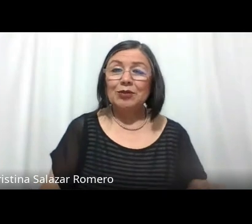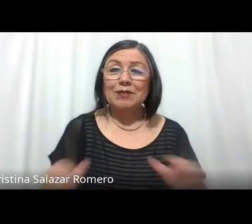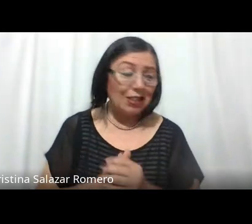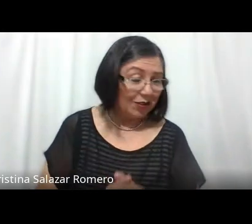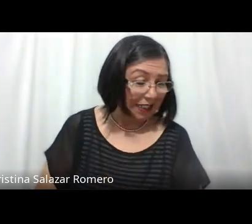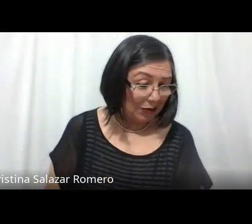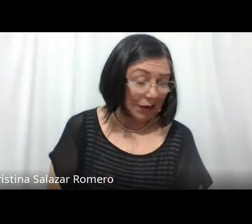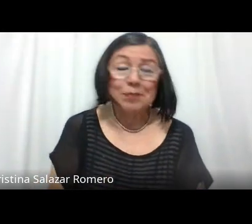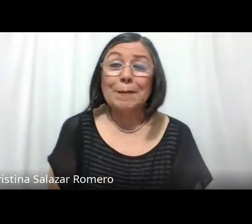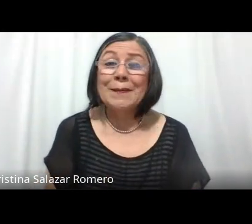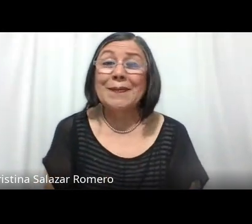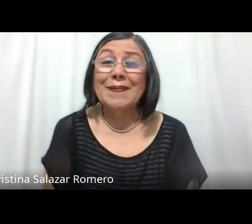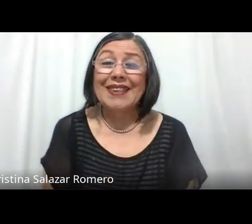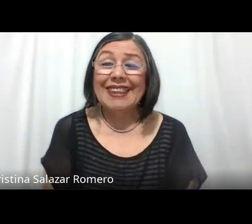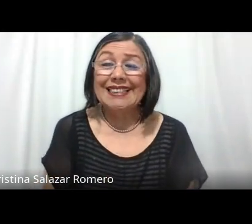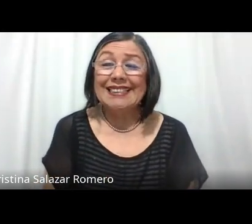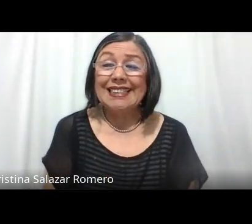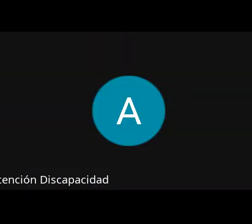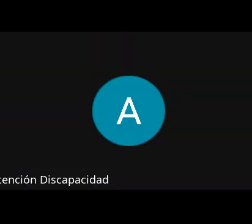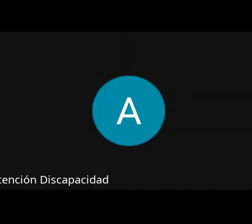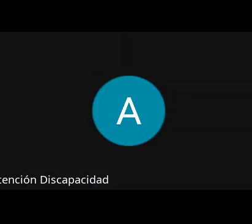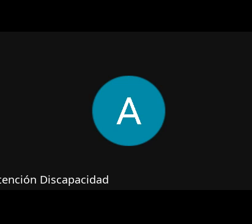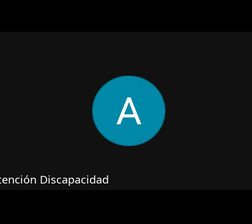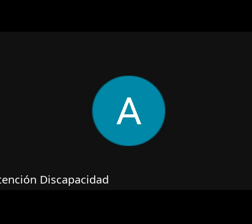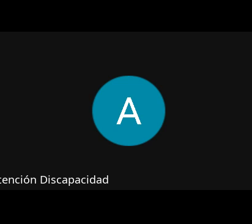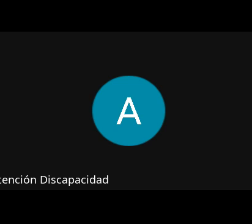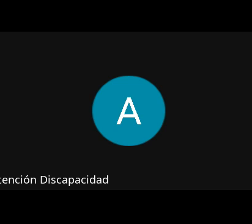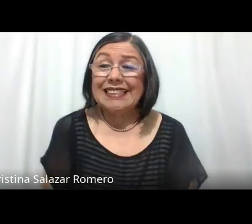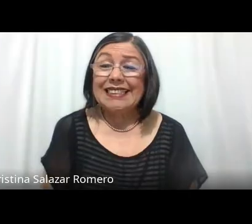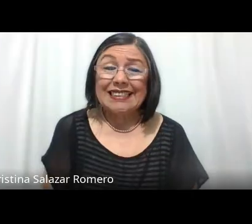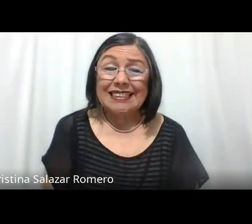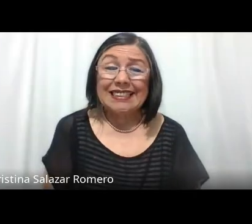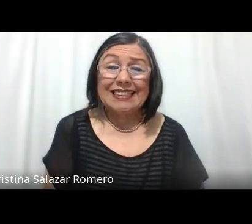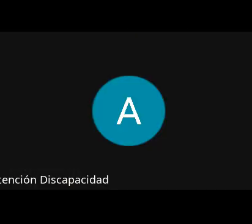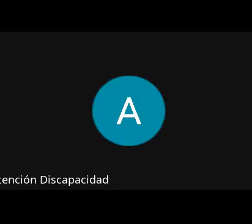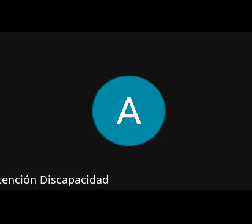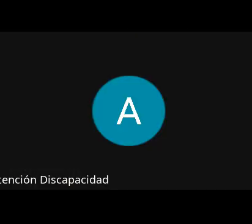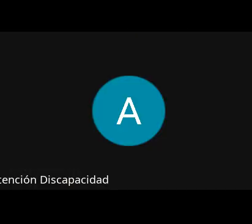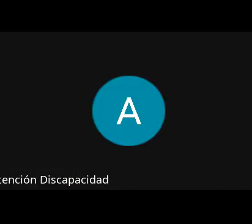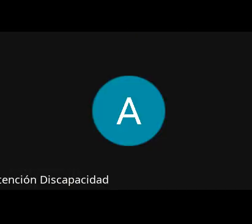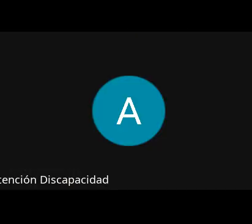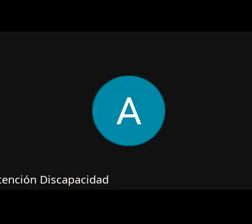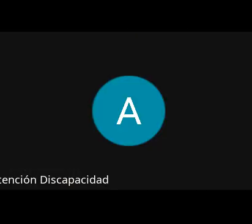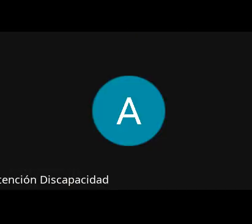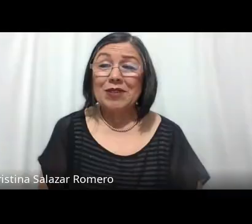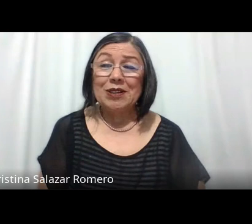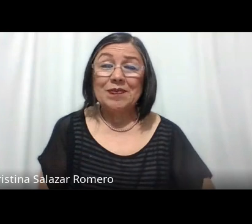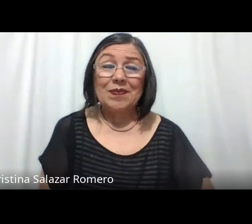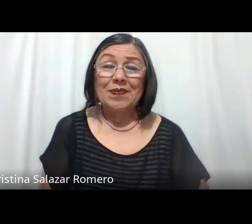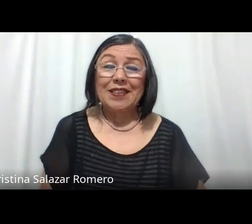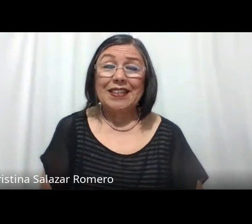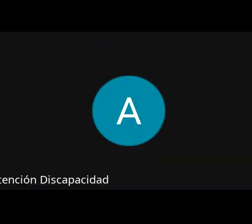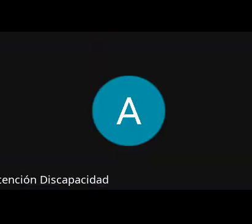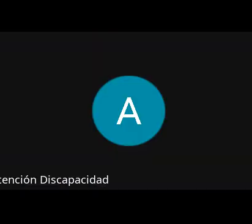Bueno, porque me dijeron que a las 9. Sí, Cristian, las 9. Sí. En el momento que gustes. 5 Bueno.